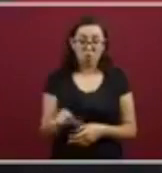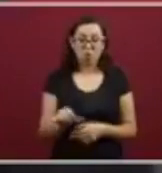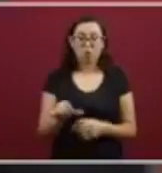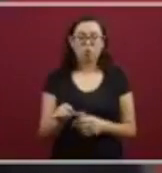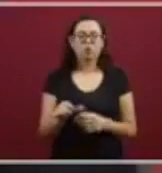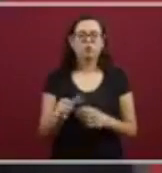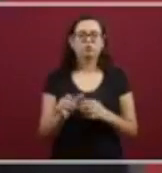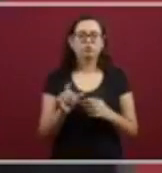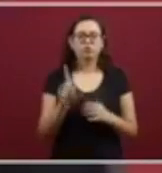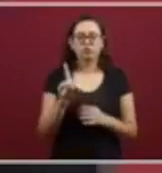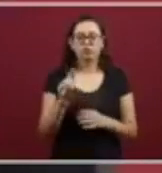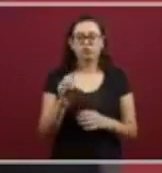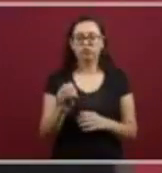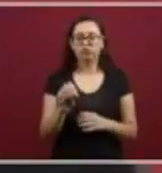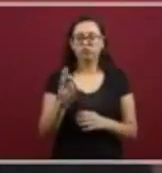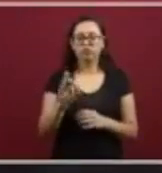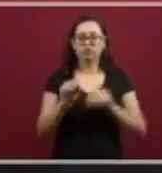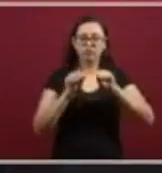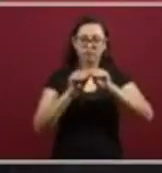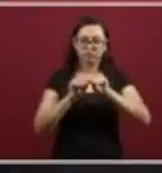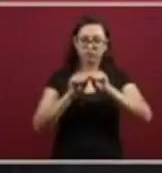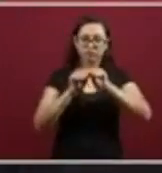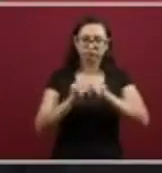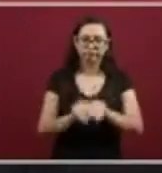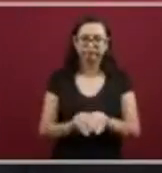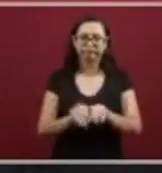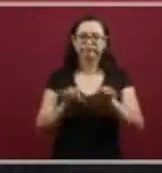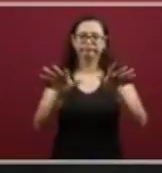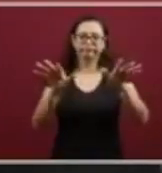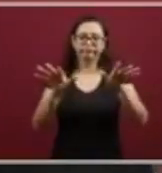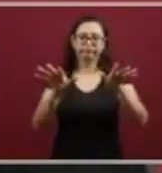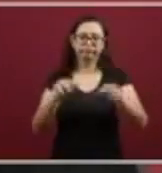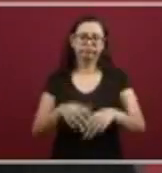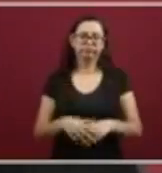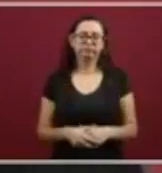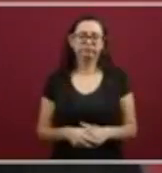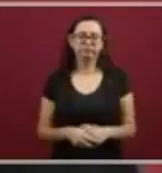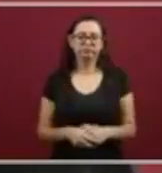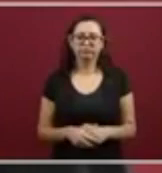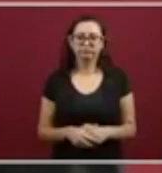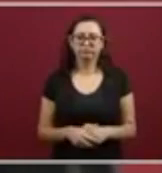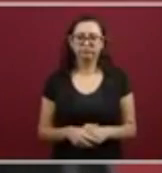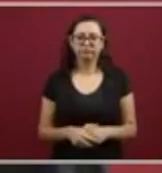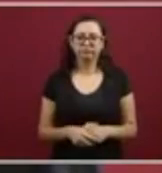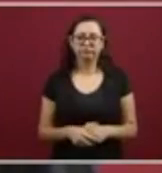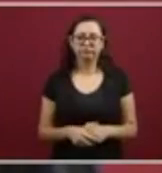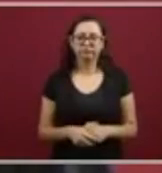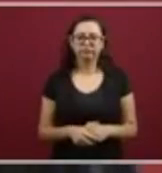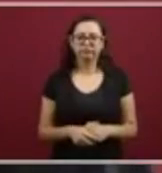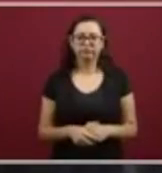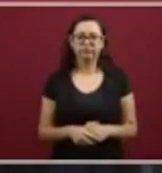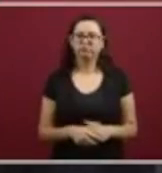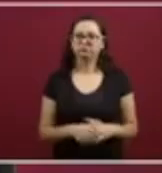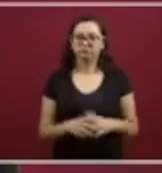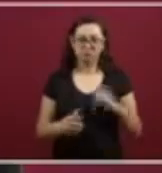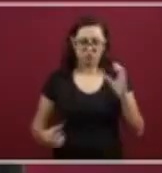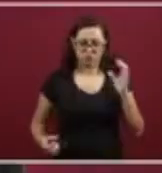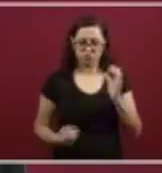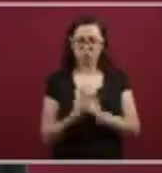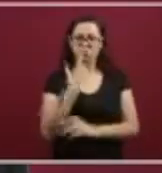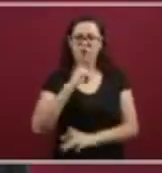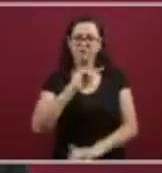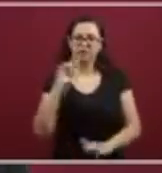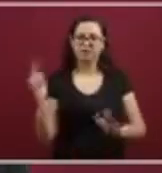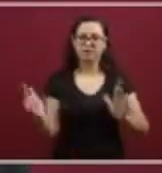y a publicar en el Diario Oficial la nueva reforma